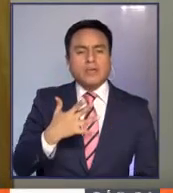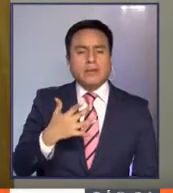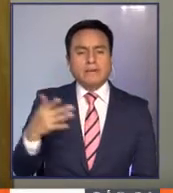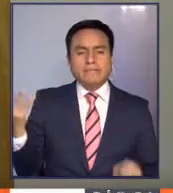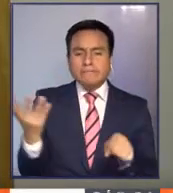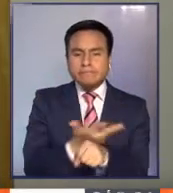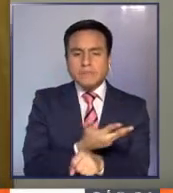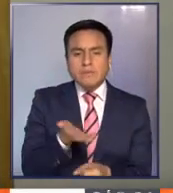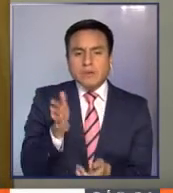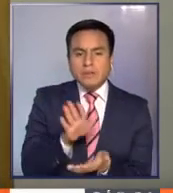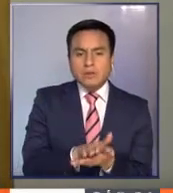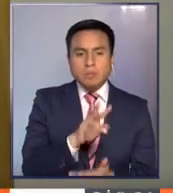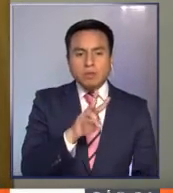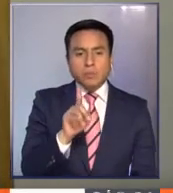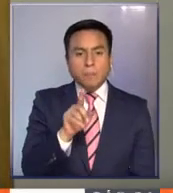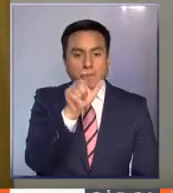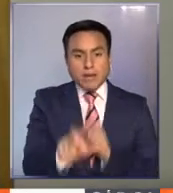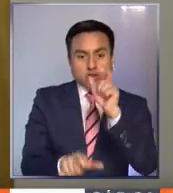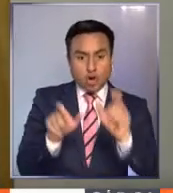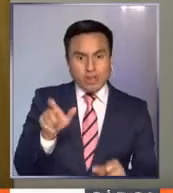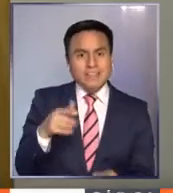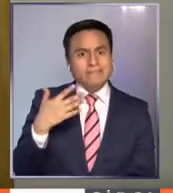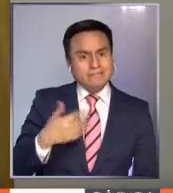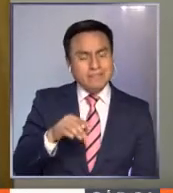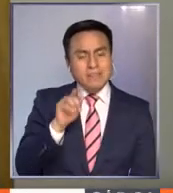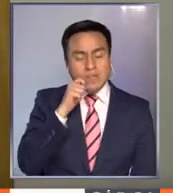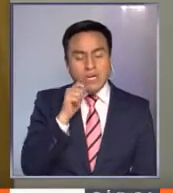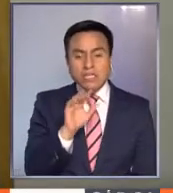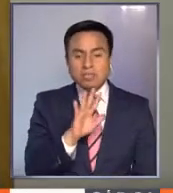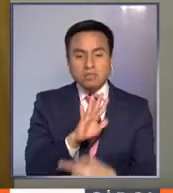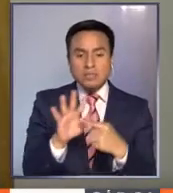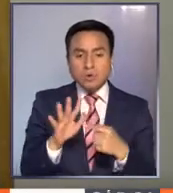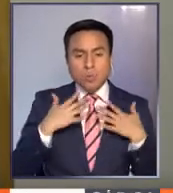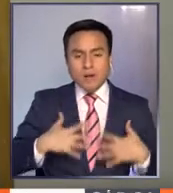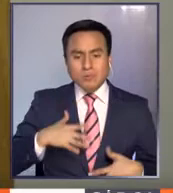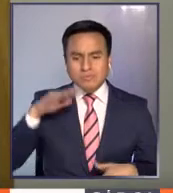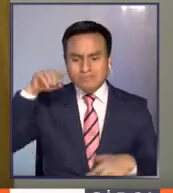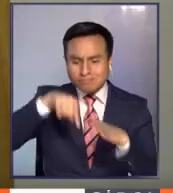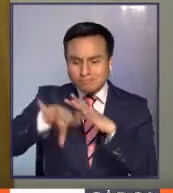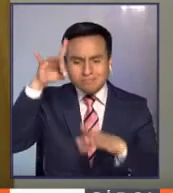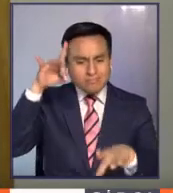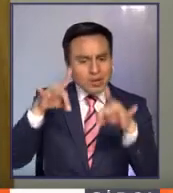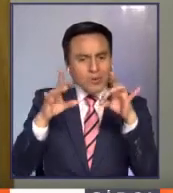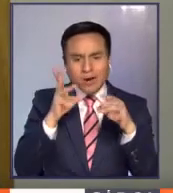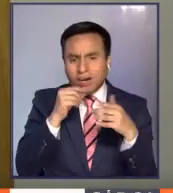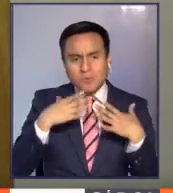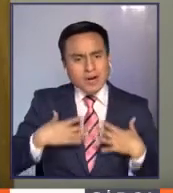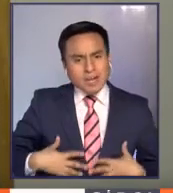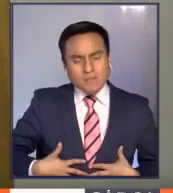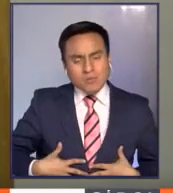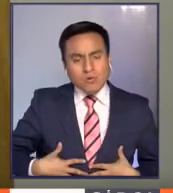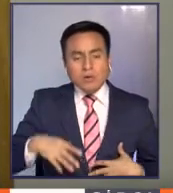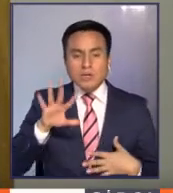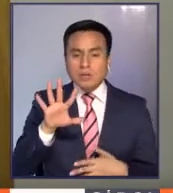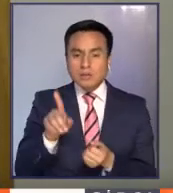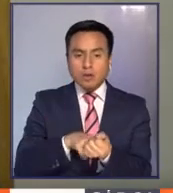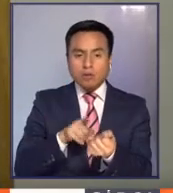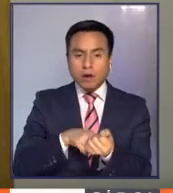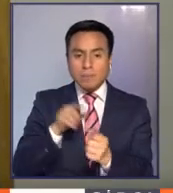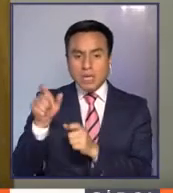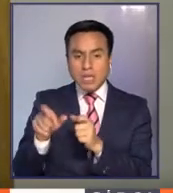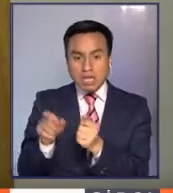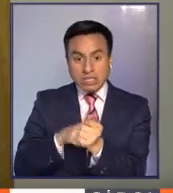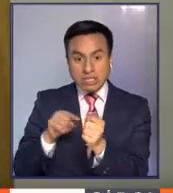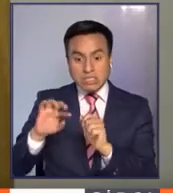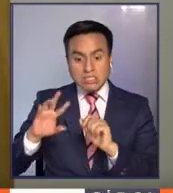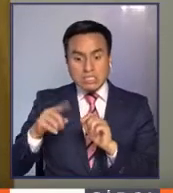tragedia fallecieron 21 personas, de las cuales 5 cuerpos no fueron encontrados. Entonces hay 5 familias que no